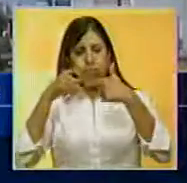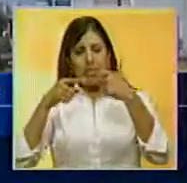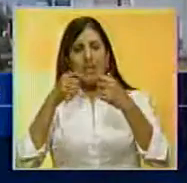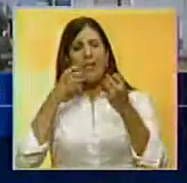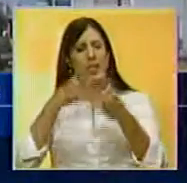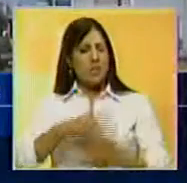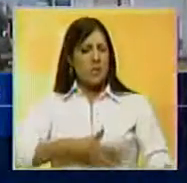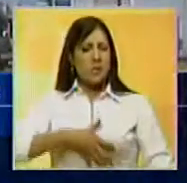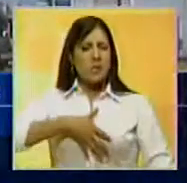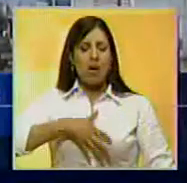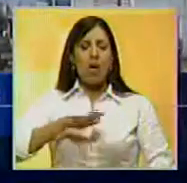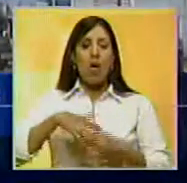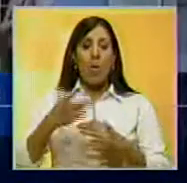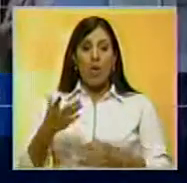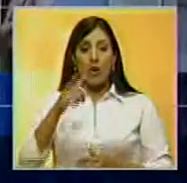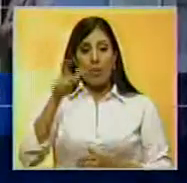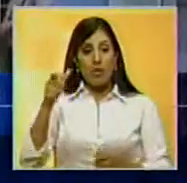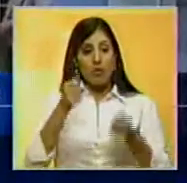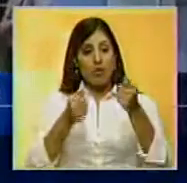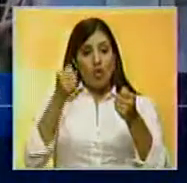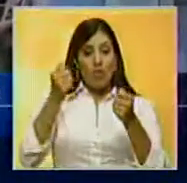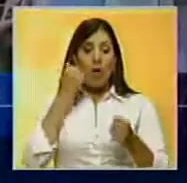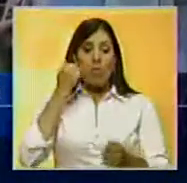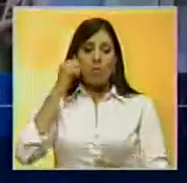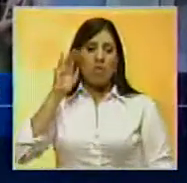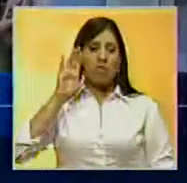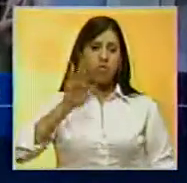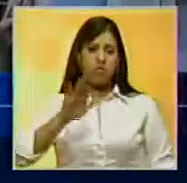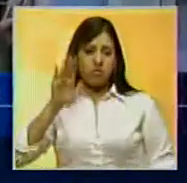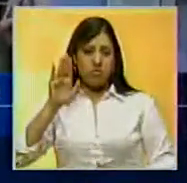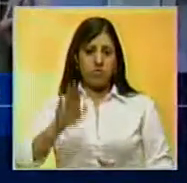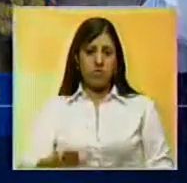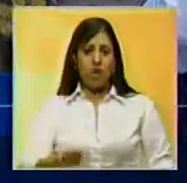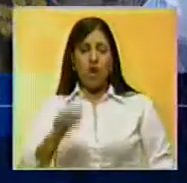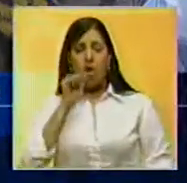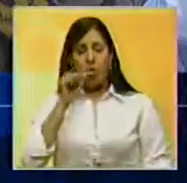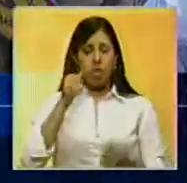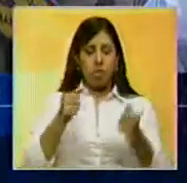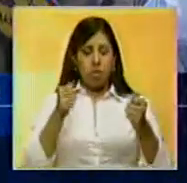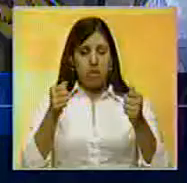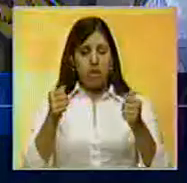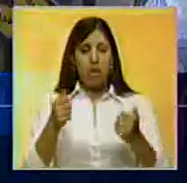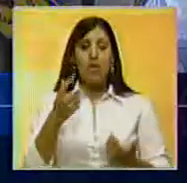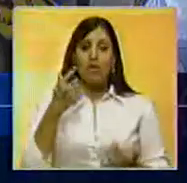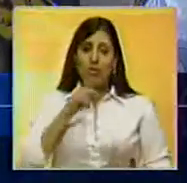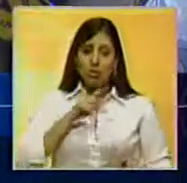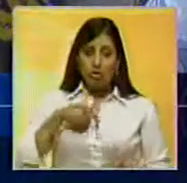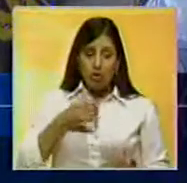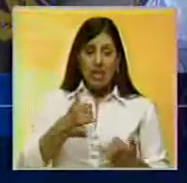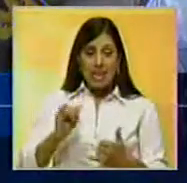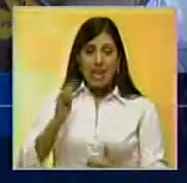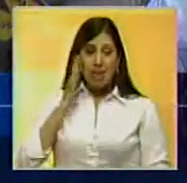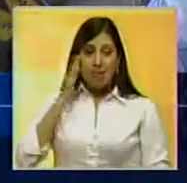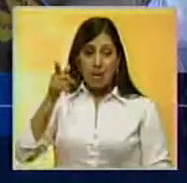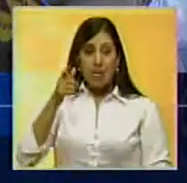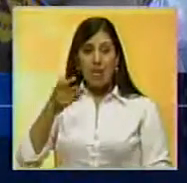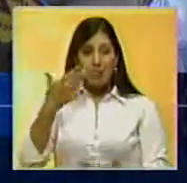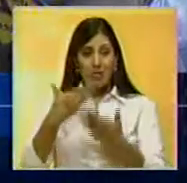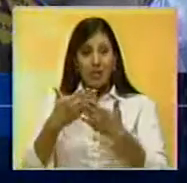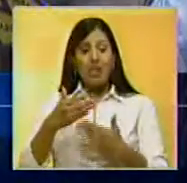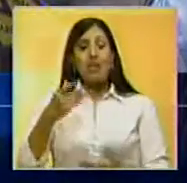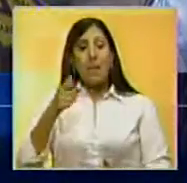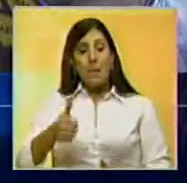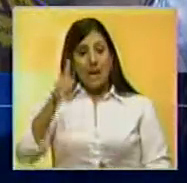su indignación, pues aseguran que el chofer manejaba la unidad en estado de ebriedad. Consta, yo como hija de ella, me consta de